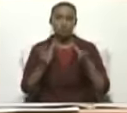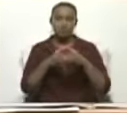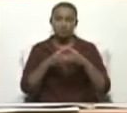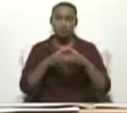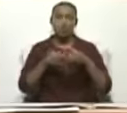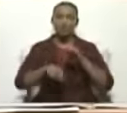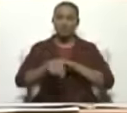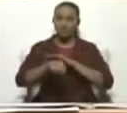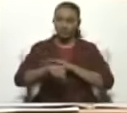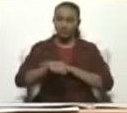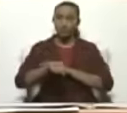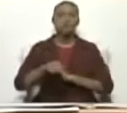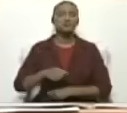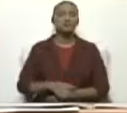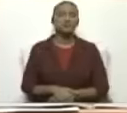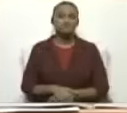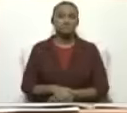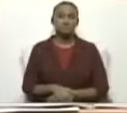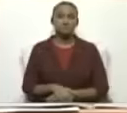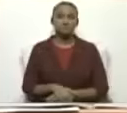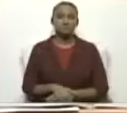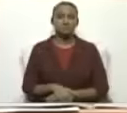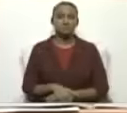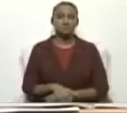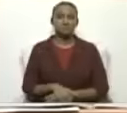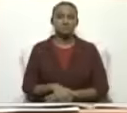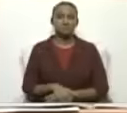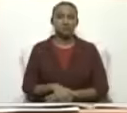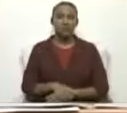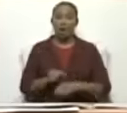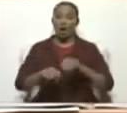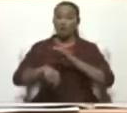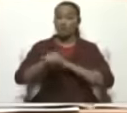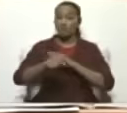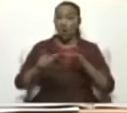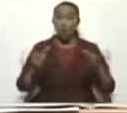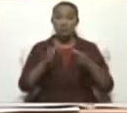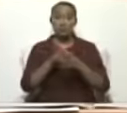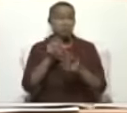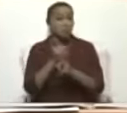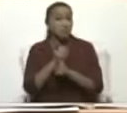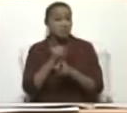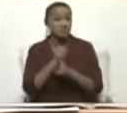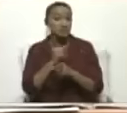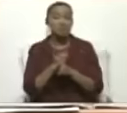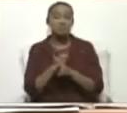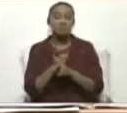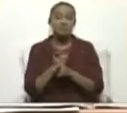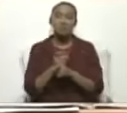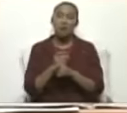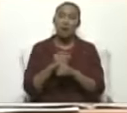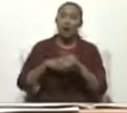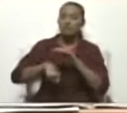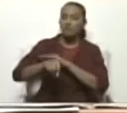motivación extra que tiene nuestro país ahora, ¿ves? Con el fútbol, que normalmente el fútbol...